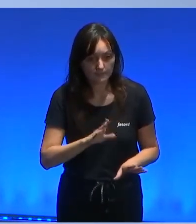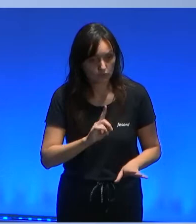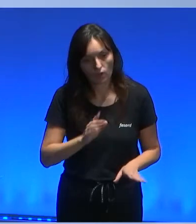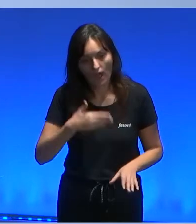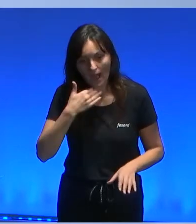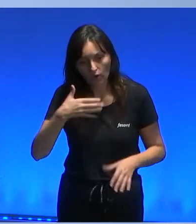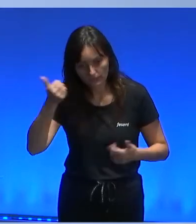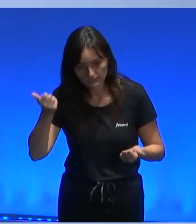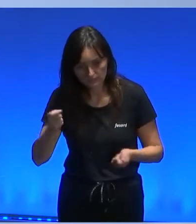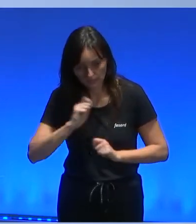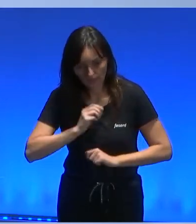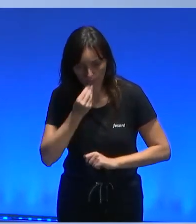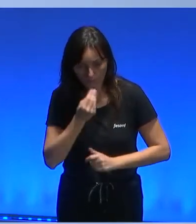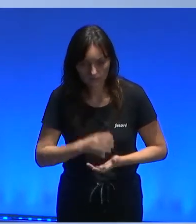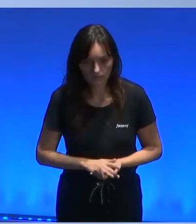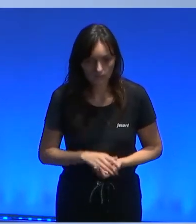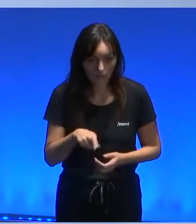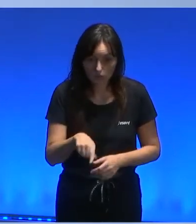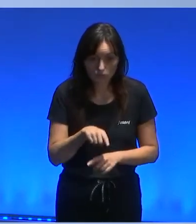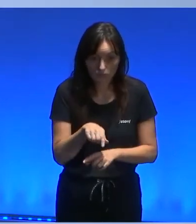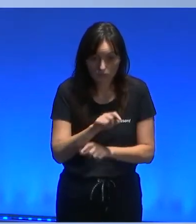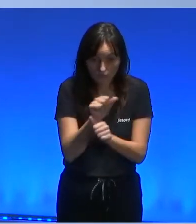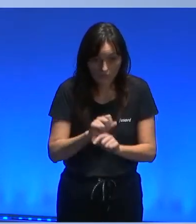poco. No es así.